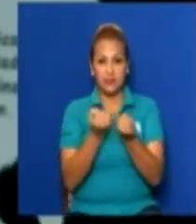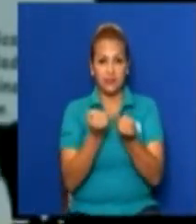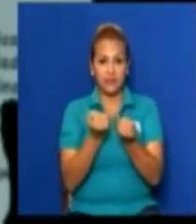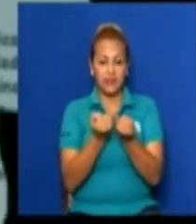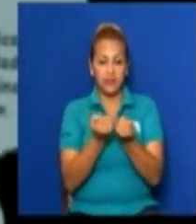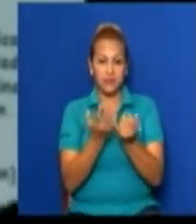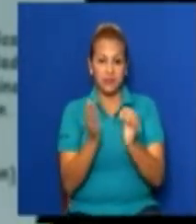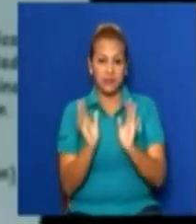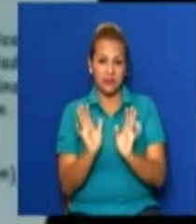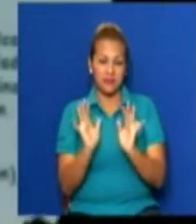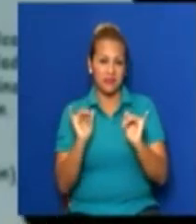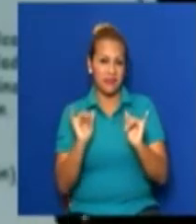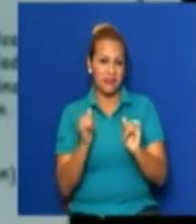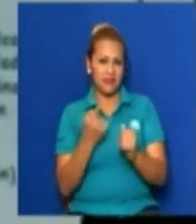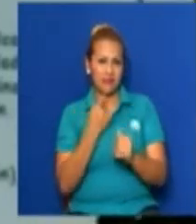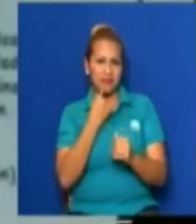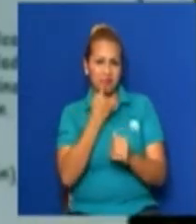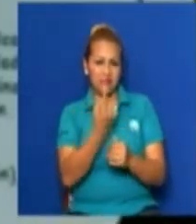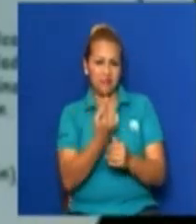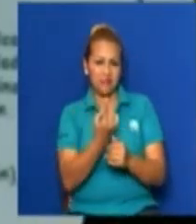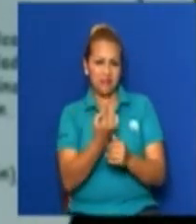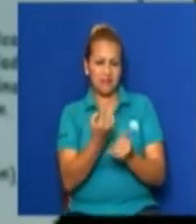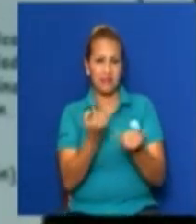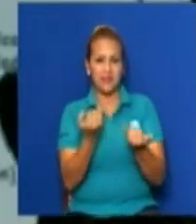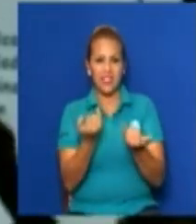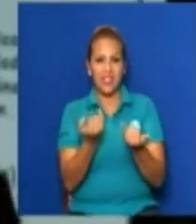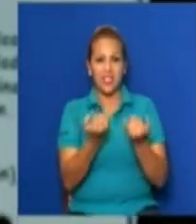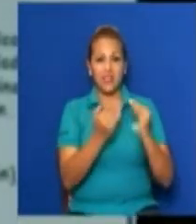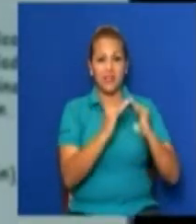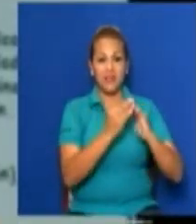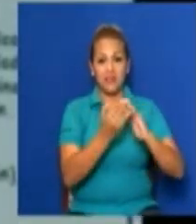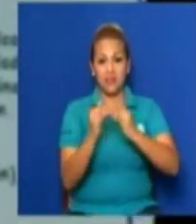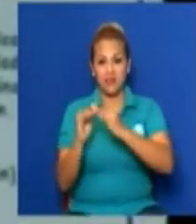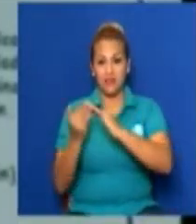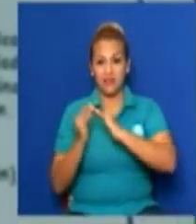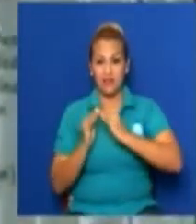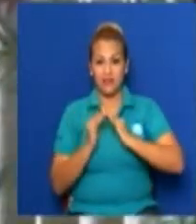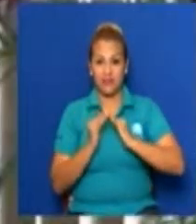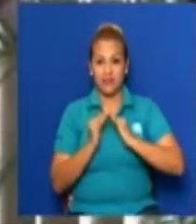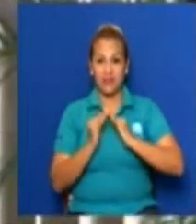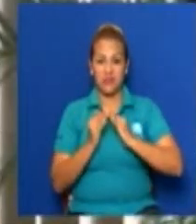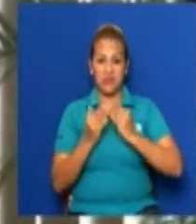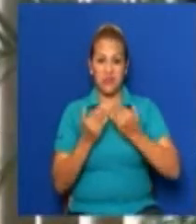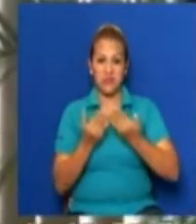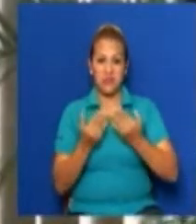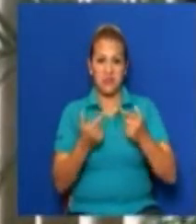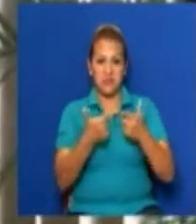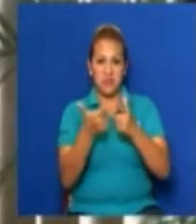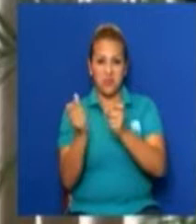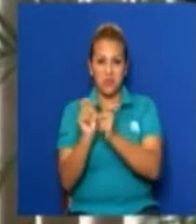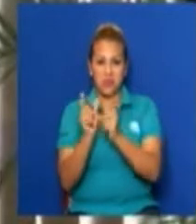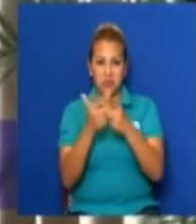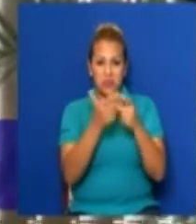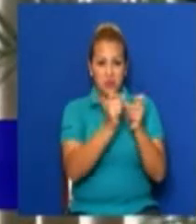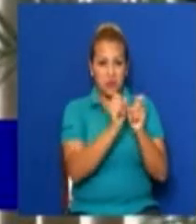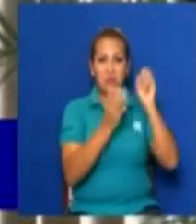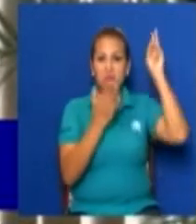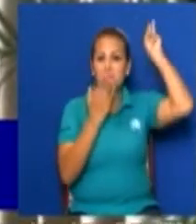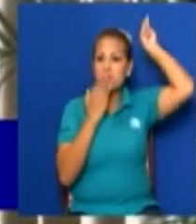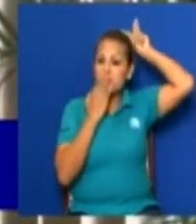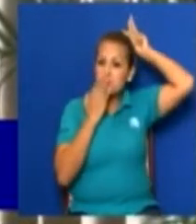que pertenecen a comunidades indígenas o que son